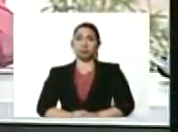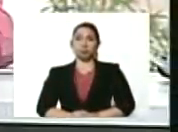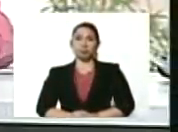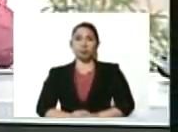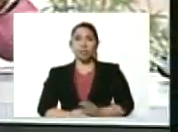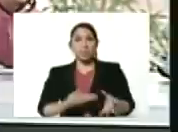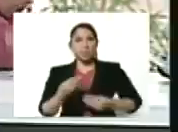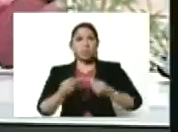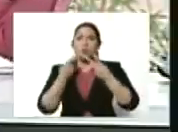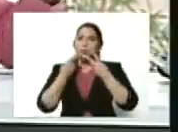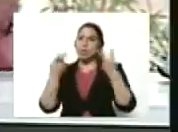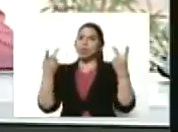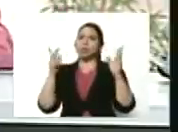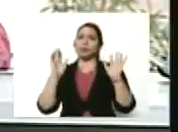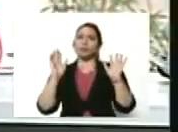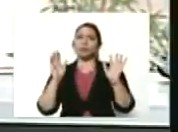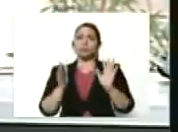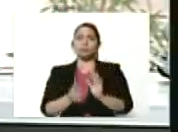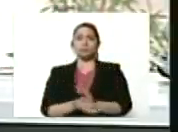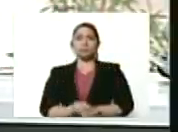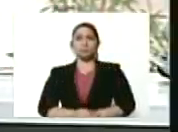hiciera una declaración,